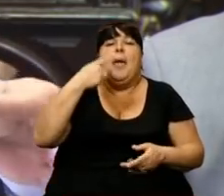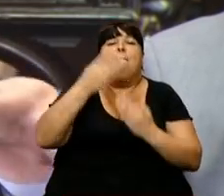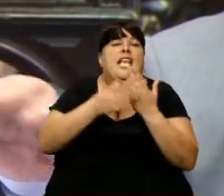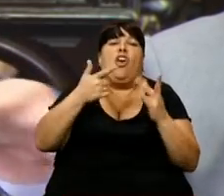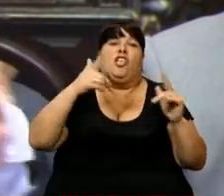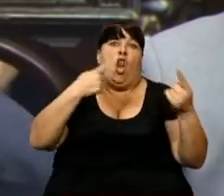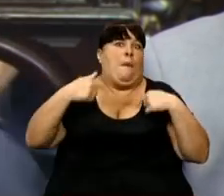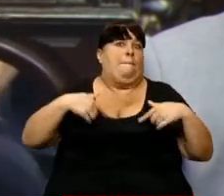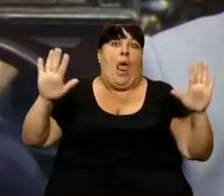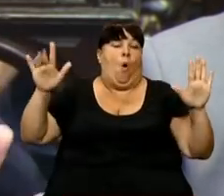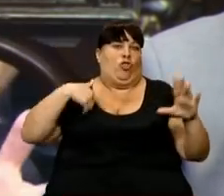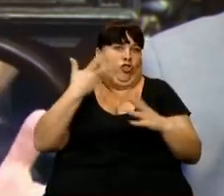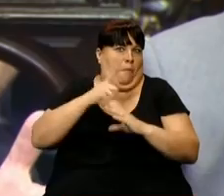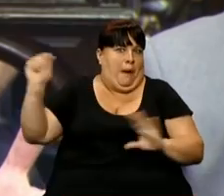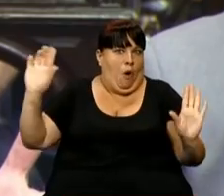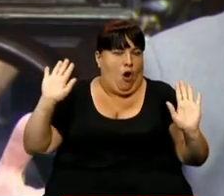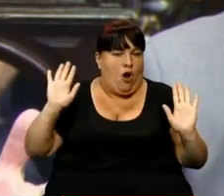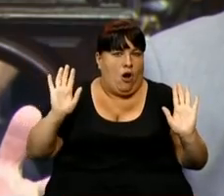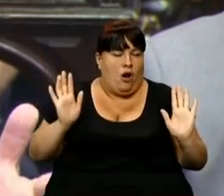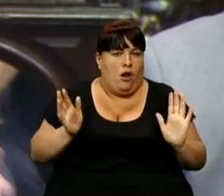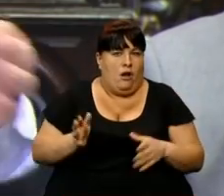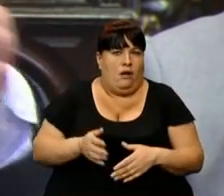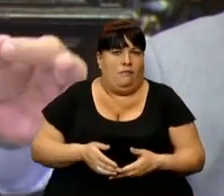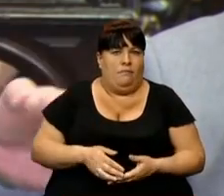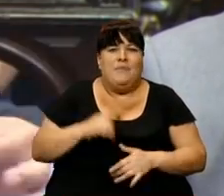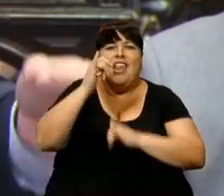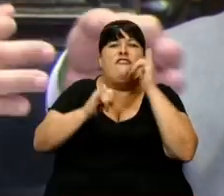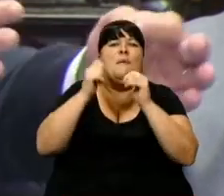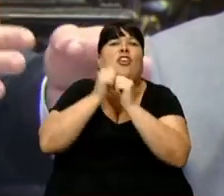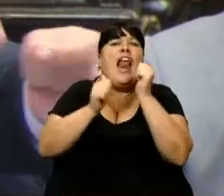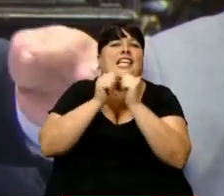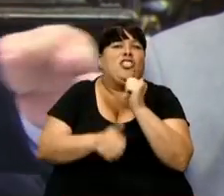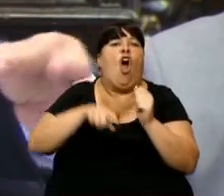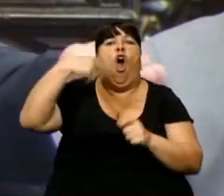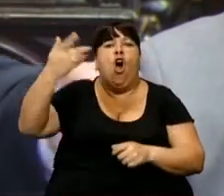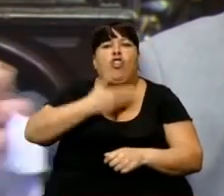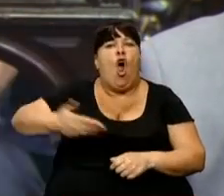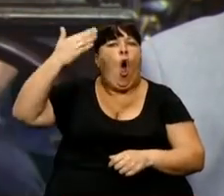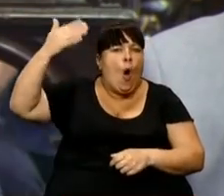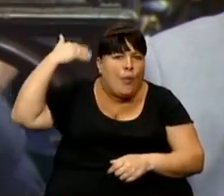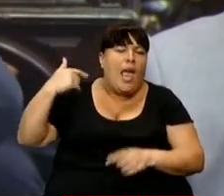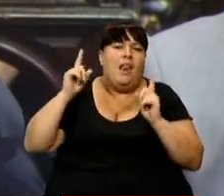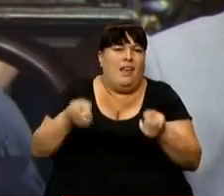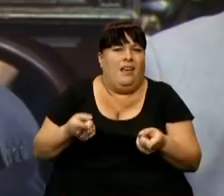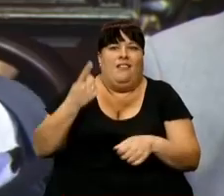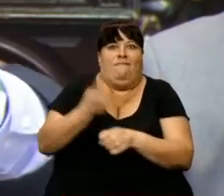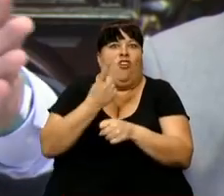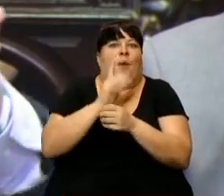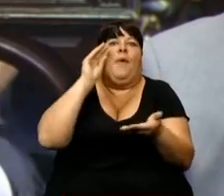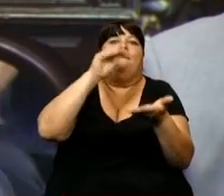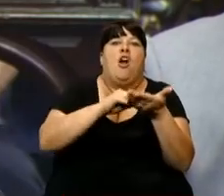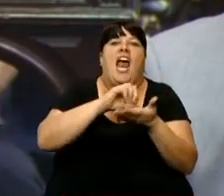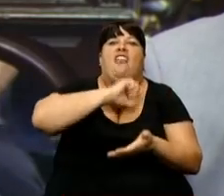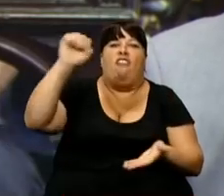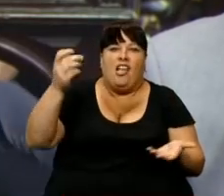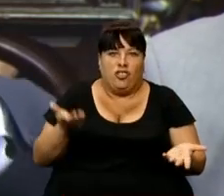de eso, no me pregunte porque me tengo que ir. Fue un dato de la historia, como otros gobiernos han tenido otro ministro, entonces no podían incorporar